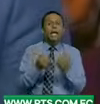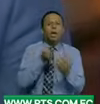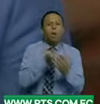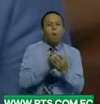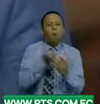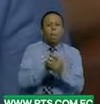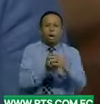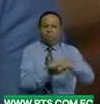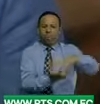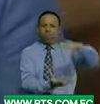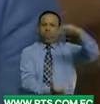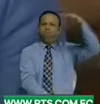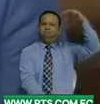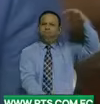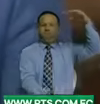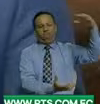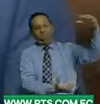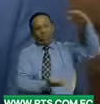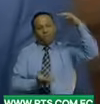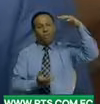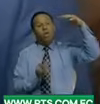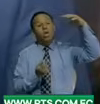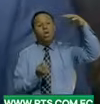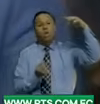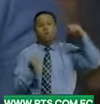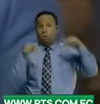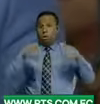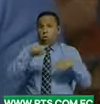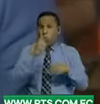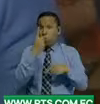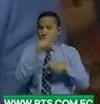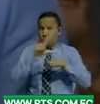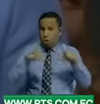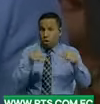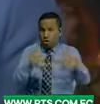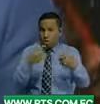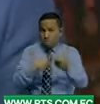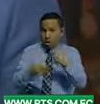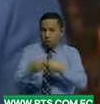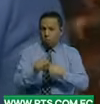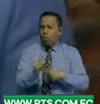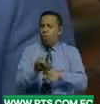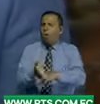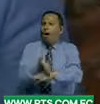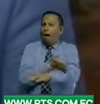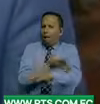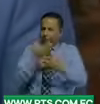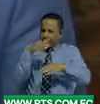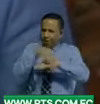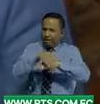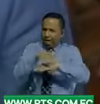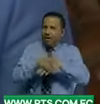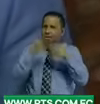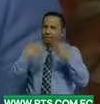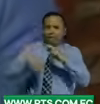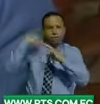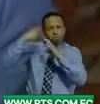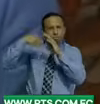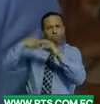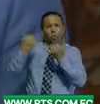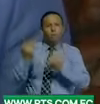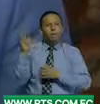respectivo monigote, pero no es el único punto donde están acudiendo y donde también estuvimos en cobertura durante la tarde de ese